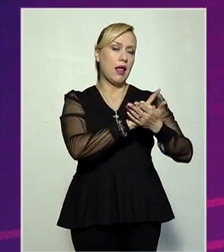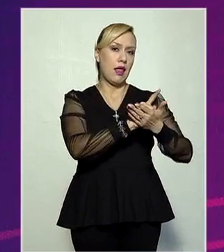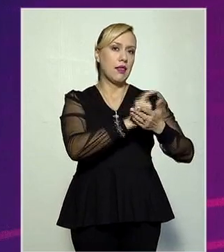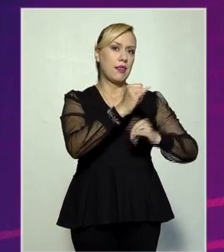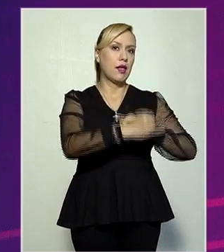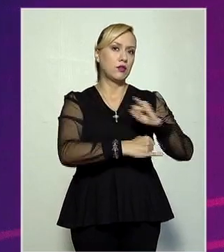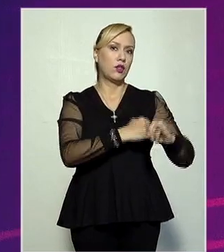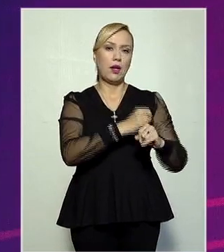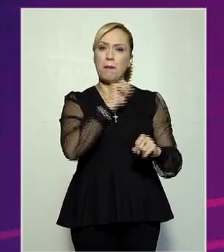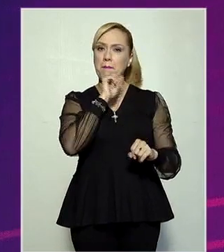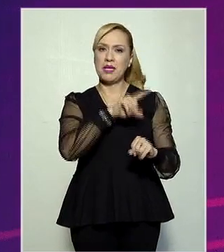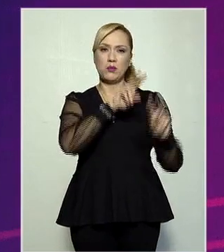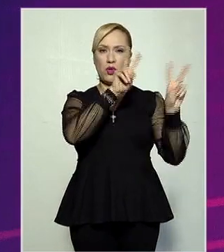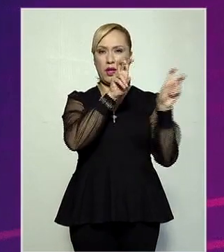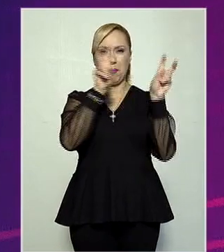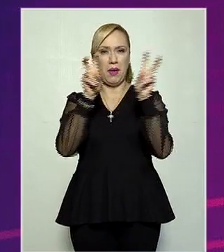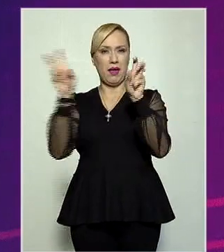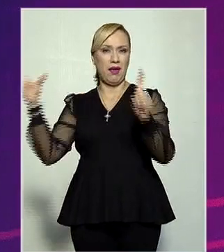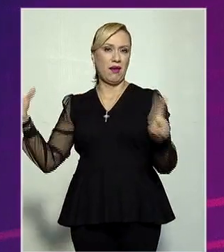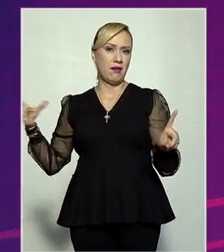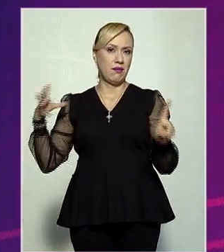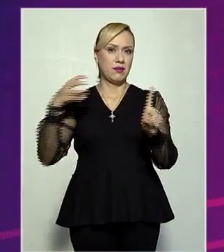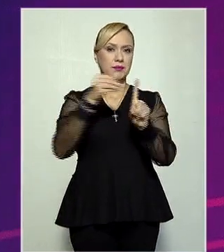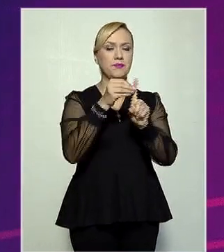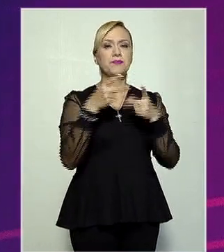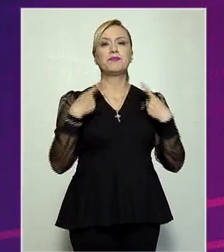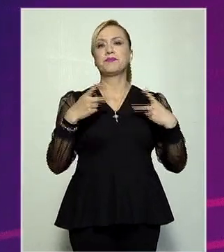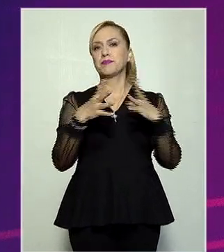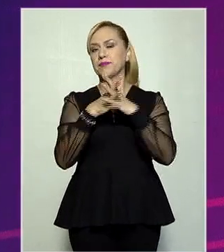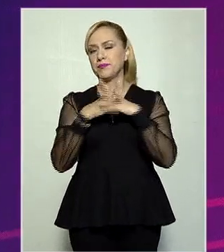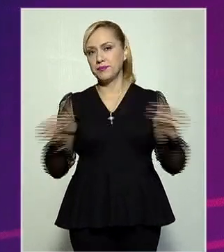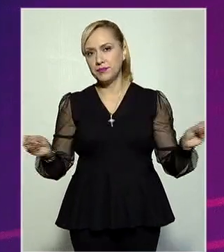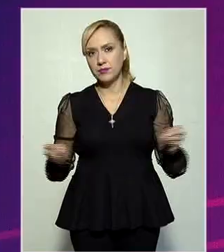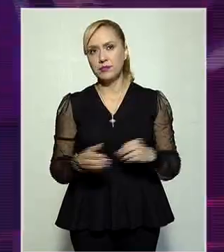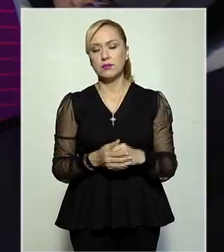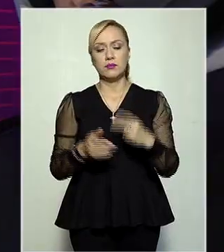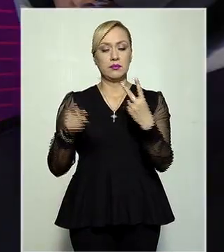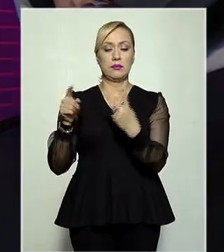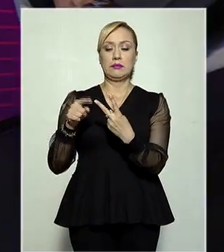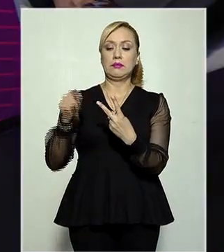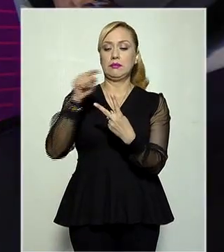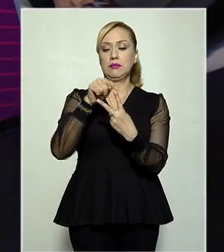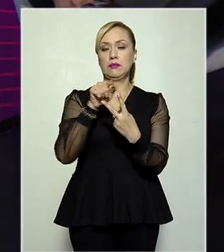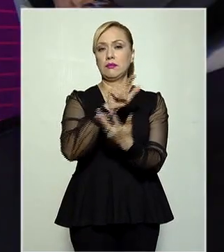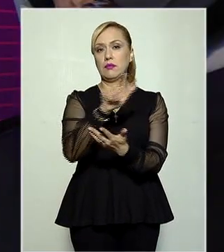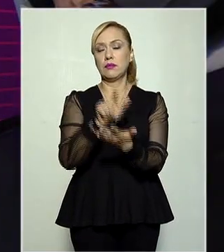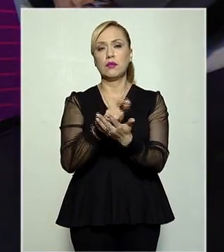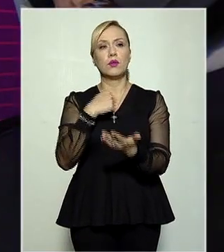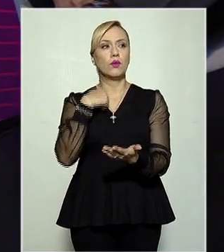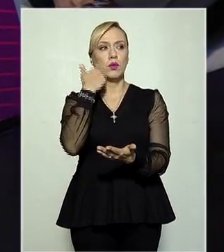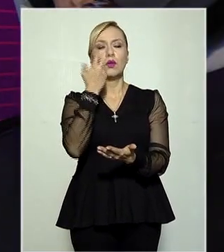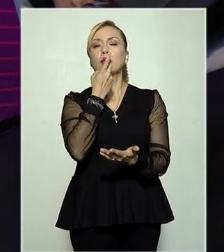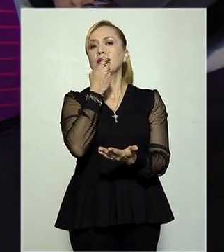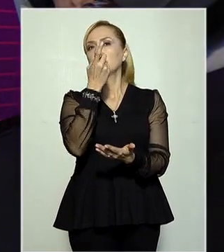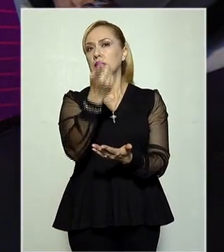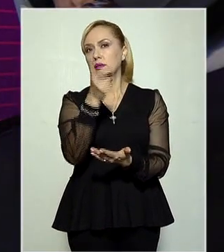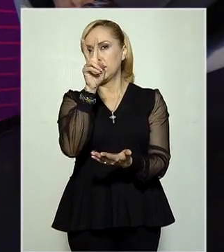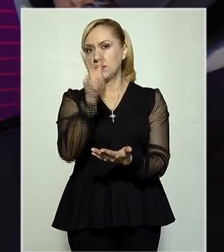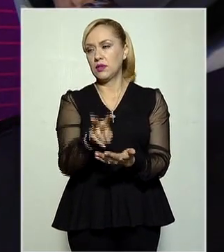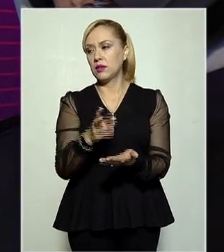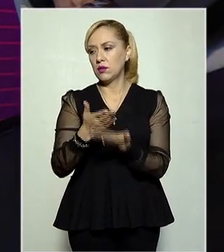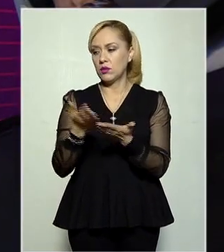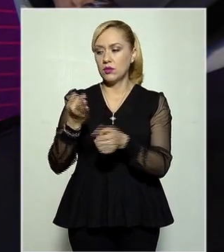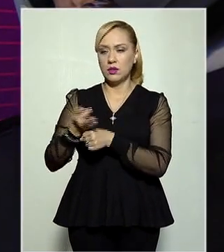¿no? En desaparición forzada. Ambos documentos, y creo que aquí es importante justo lo que decía